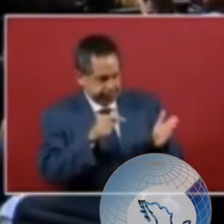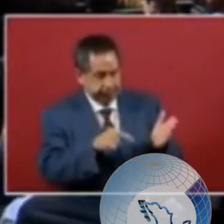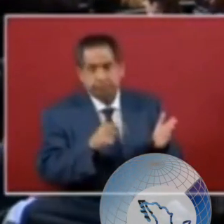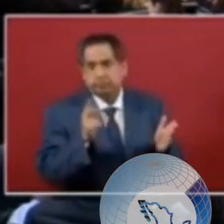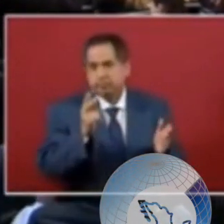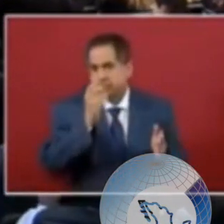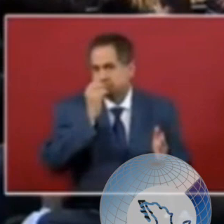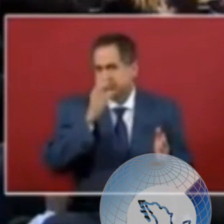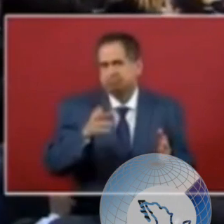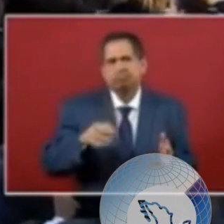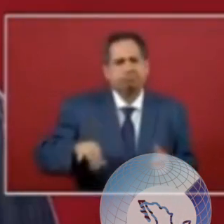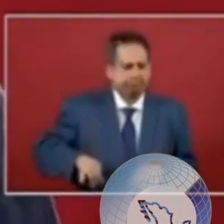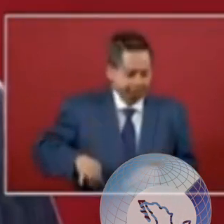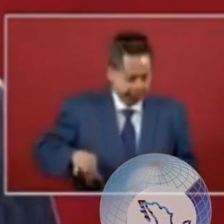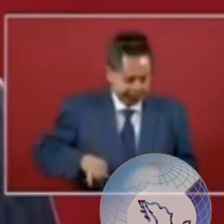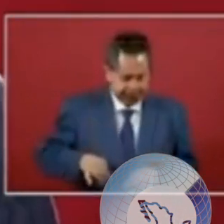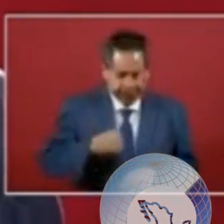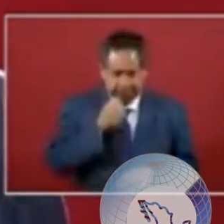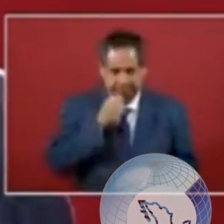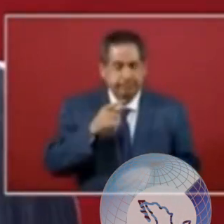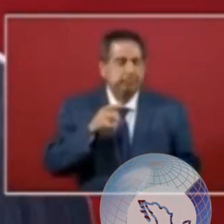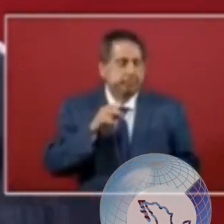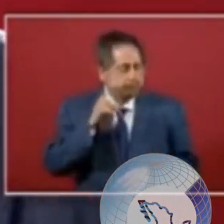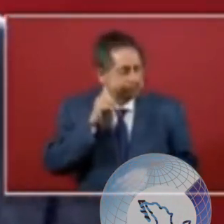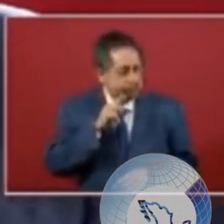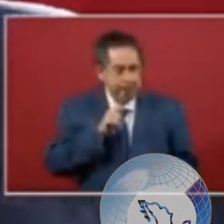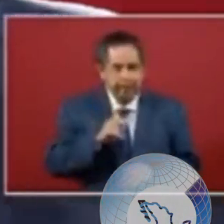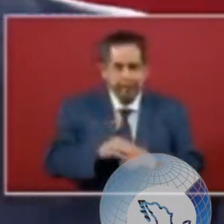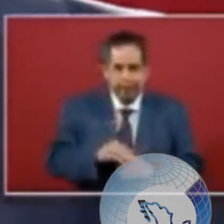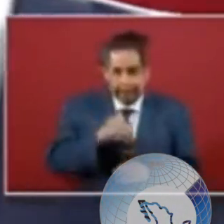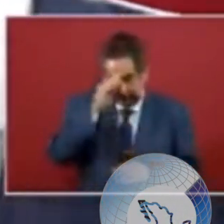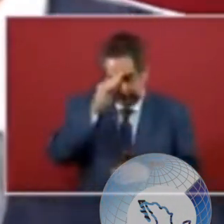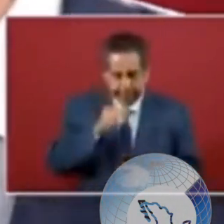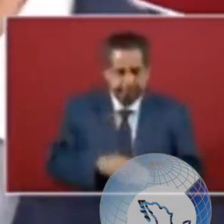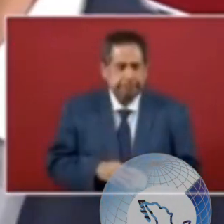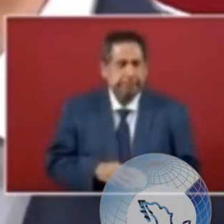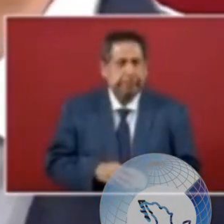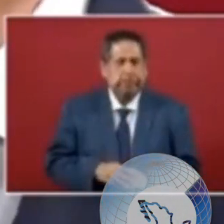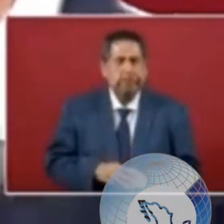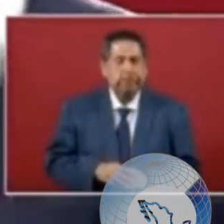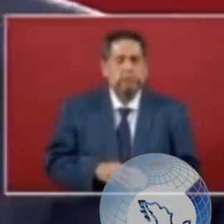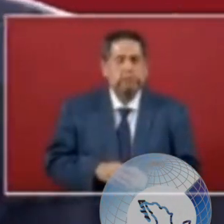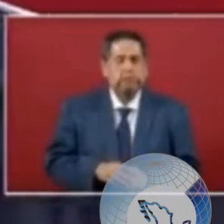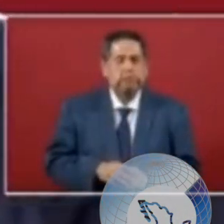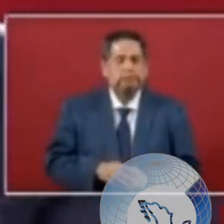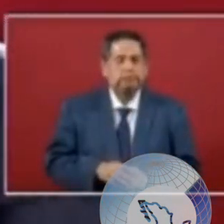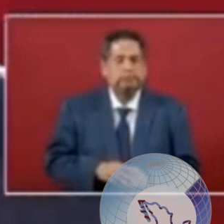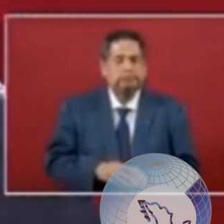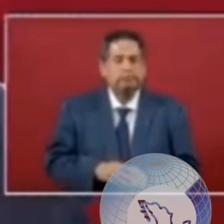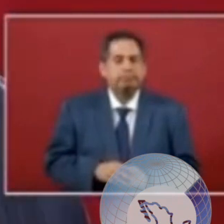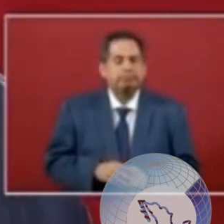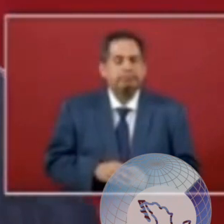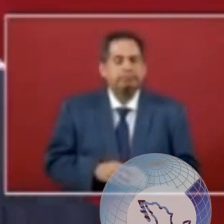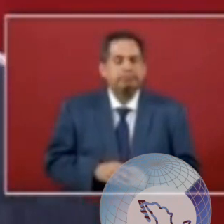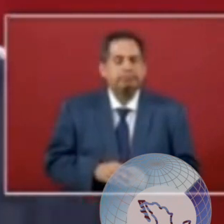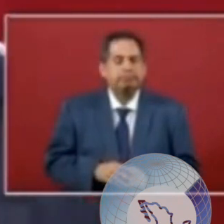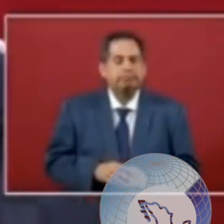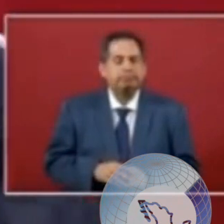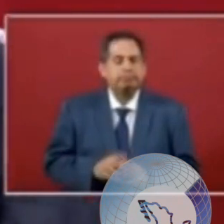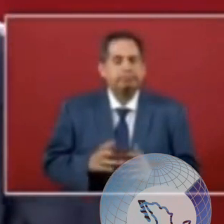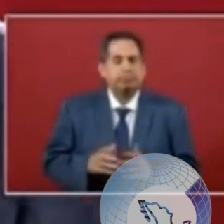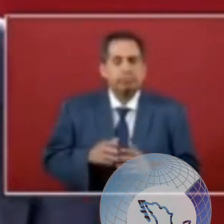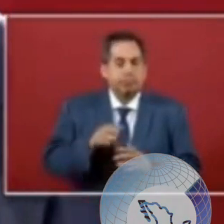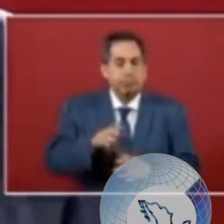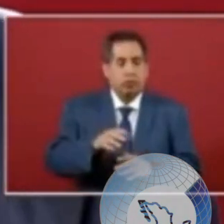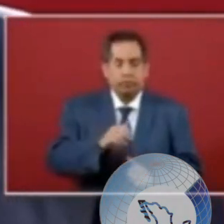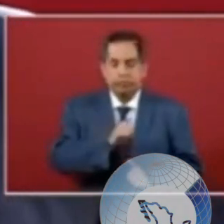tema interesante. Miren, en el caso de las